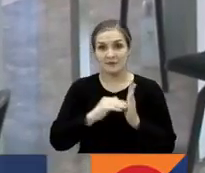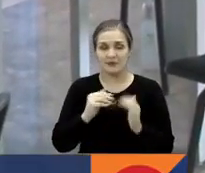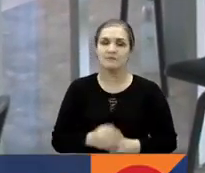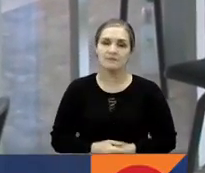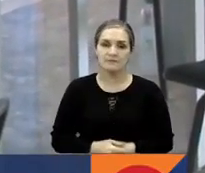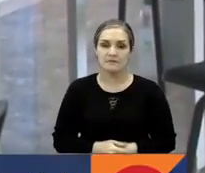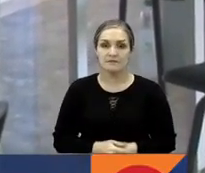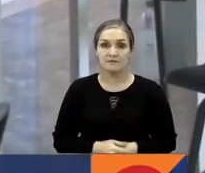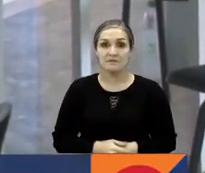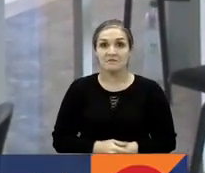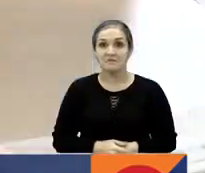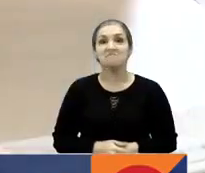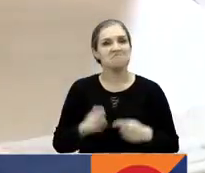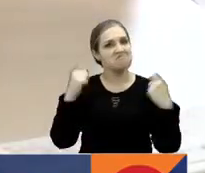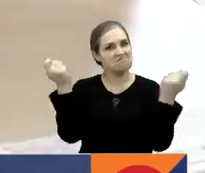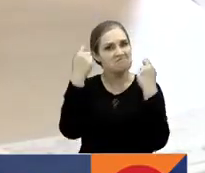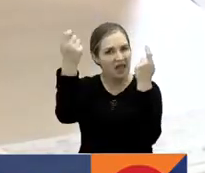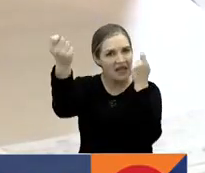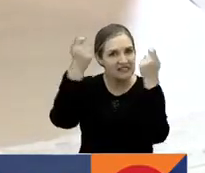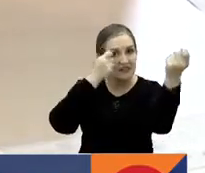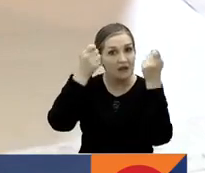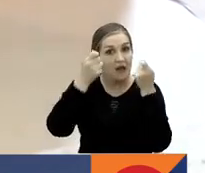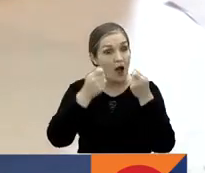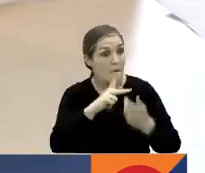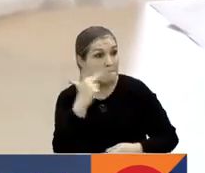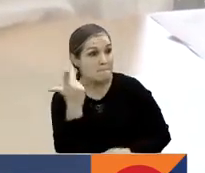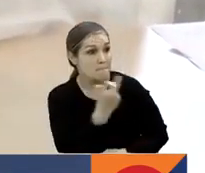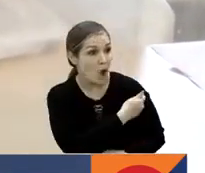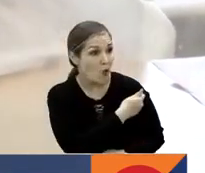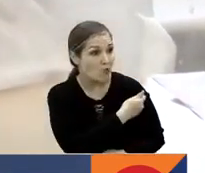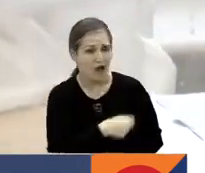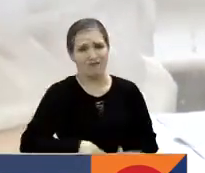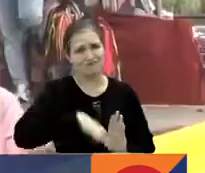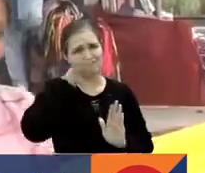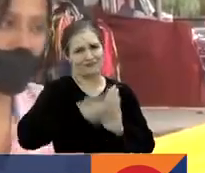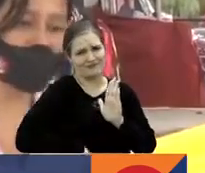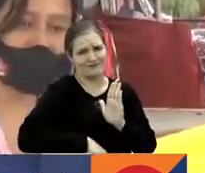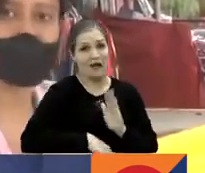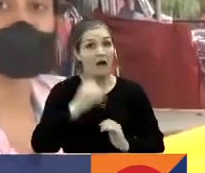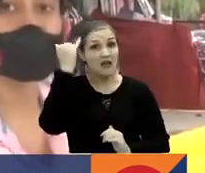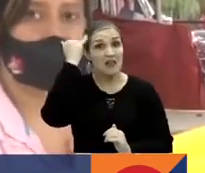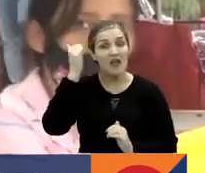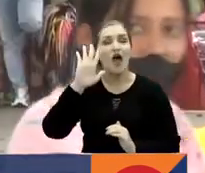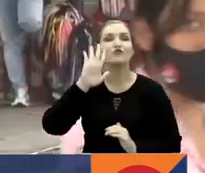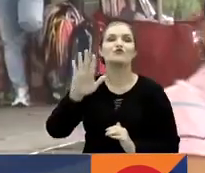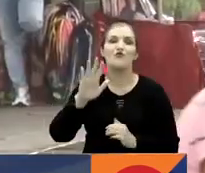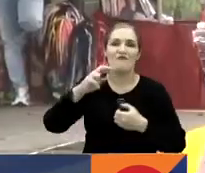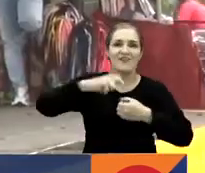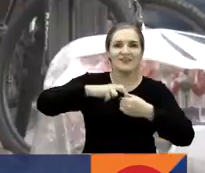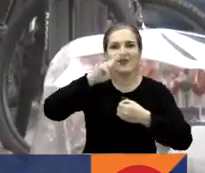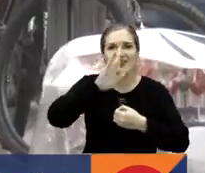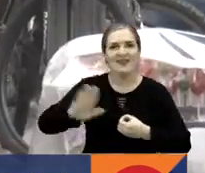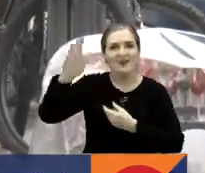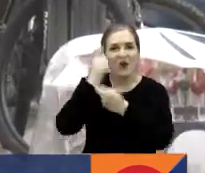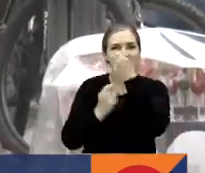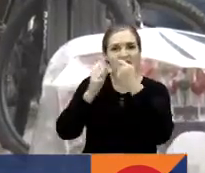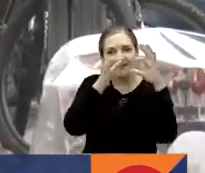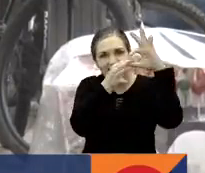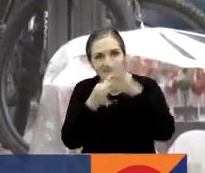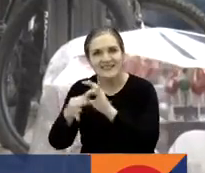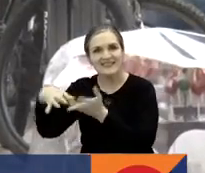Vacunarte Paga. Así es denominada la estrategia propuesta por Fenalco Santander para contribuir a la reactivación económica y la